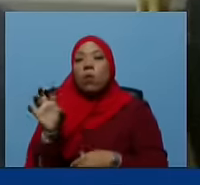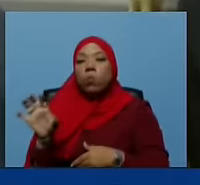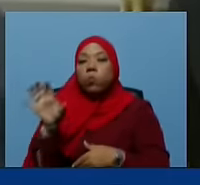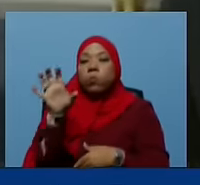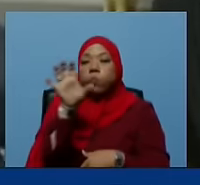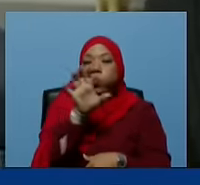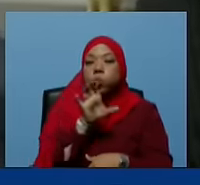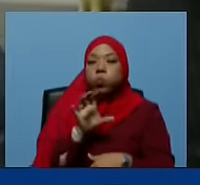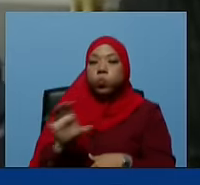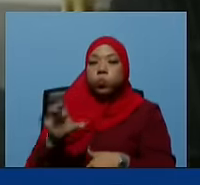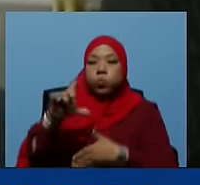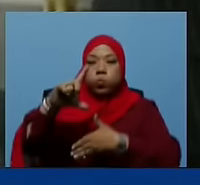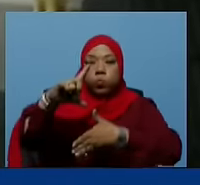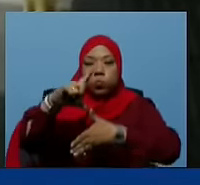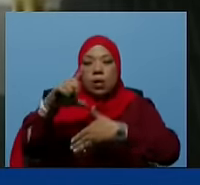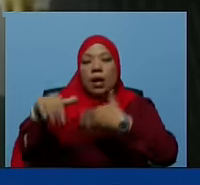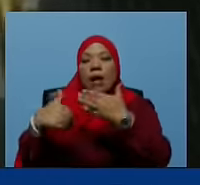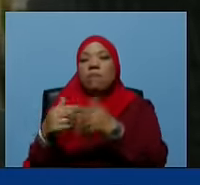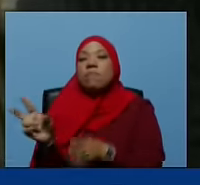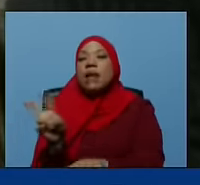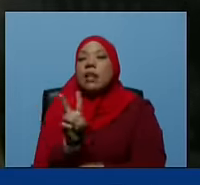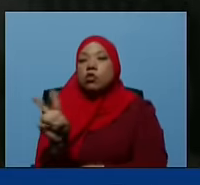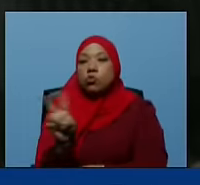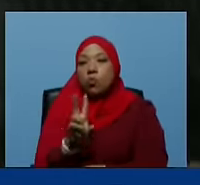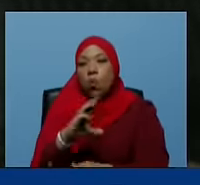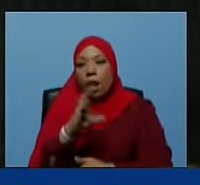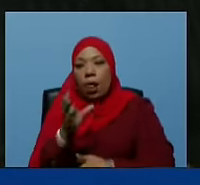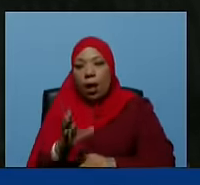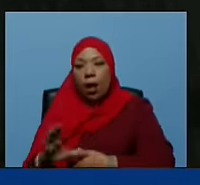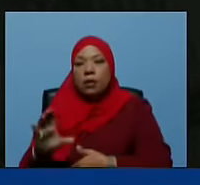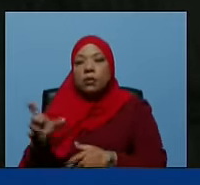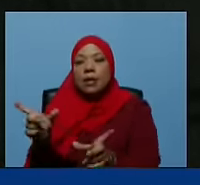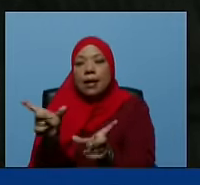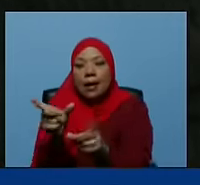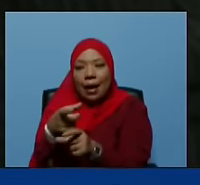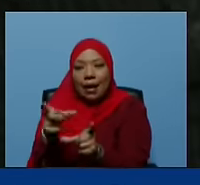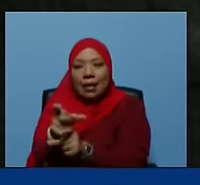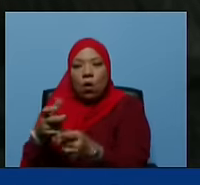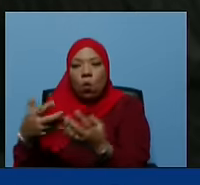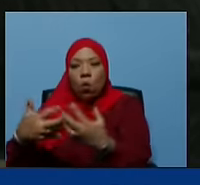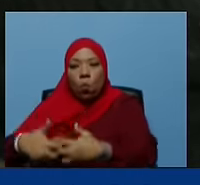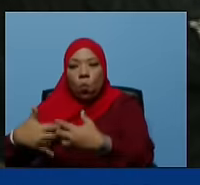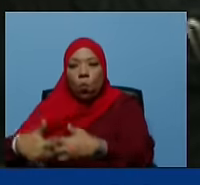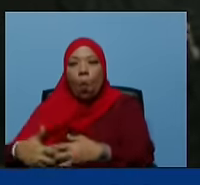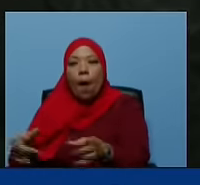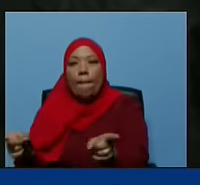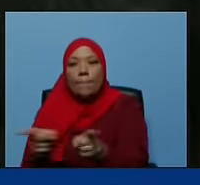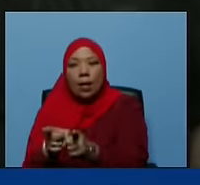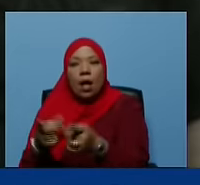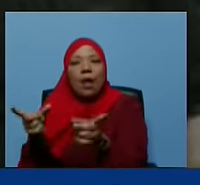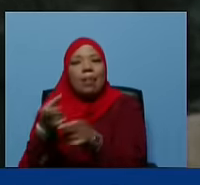el Golfo de Venezuela hasta el Delta, gas, gas, gas, gas, bloques de gas.